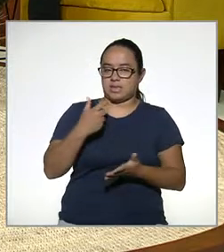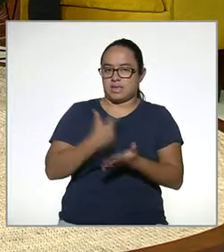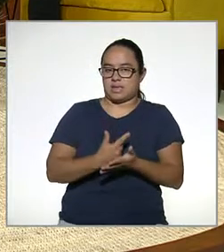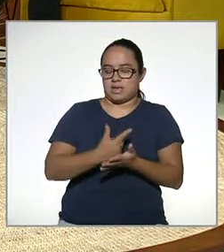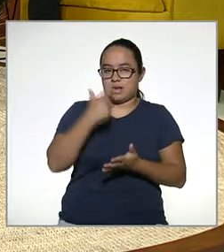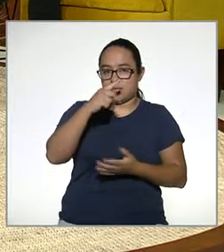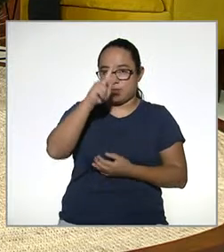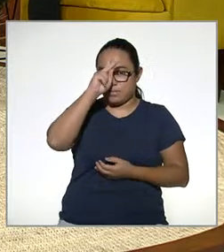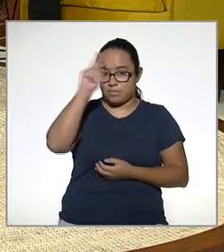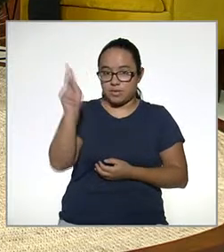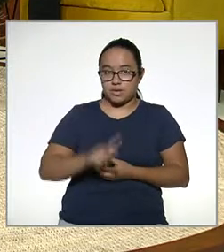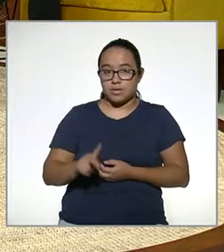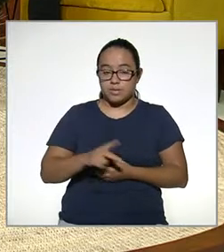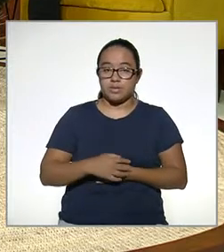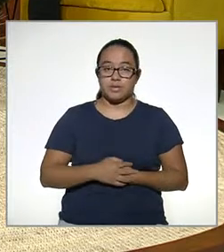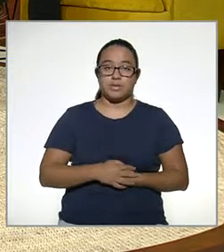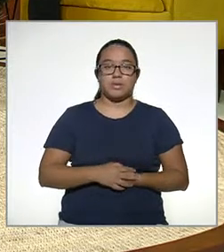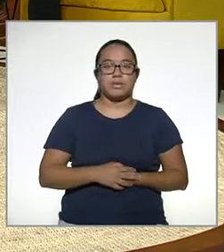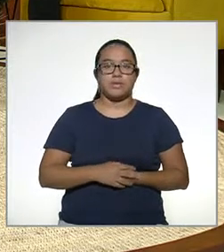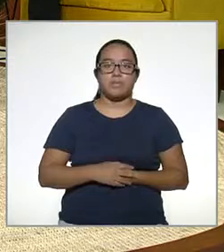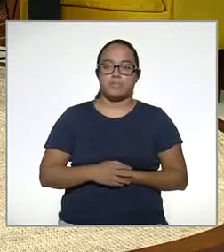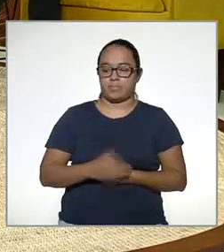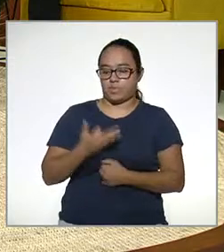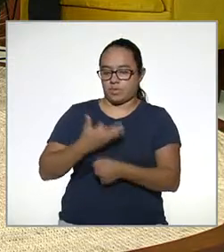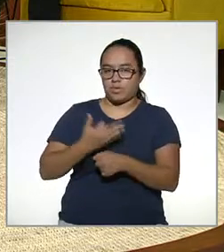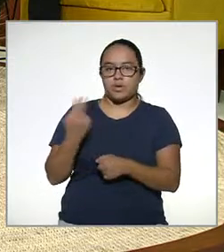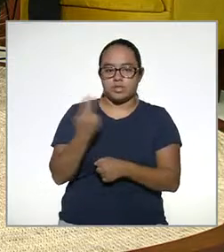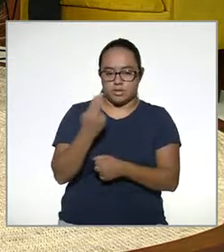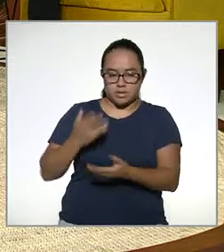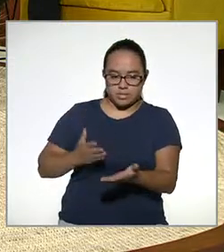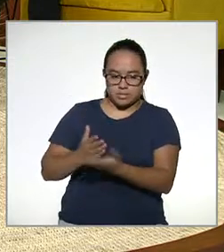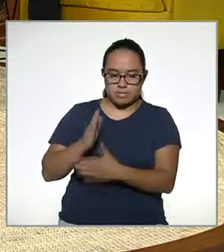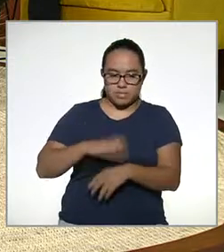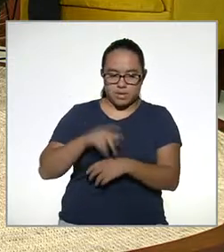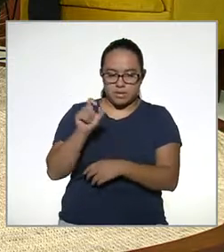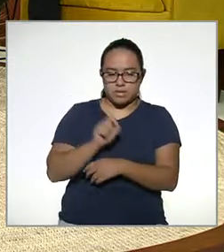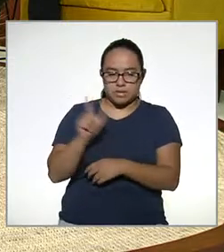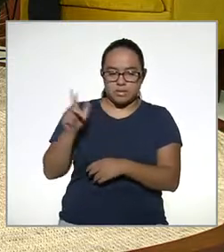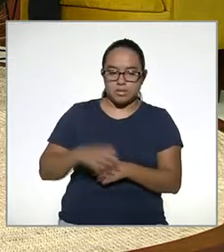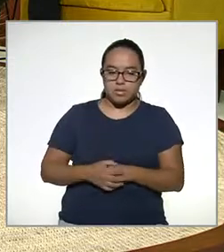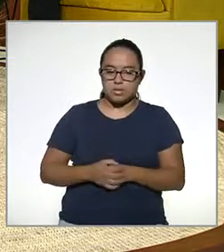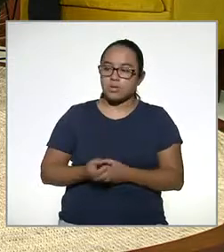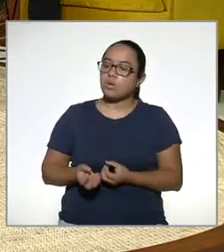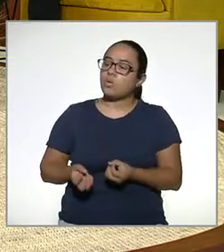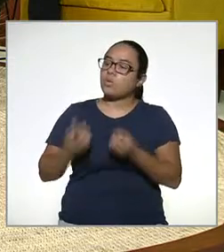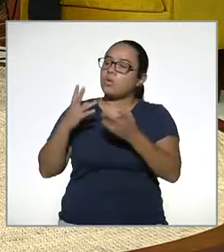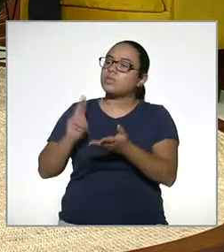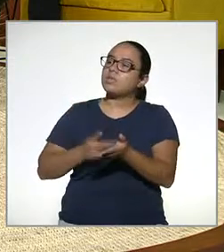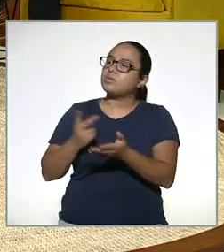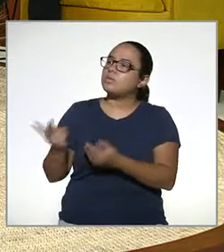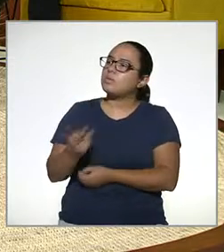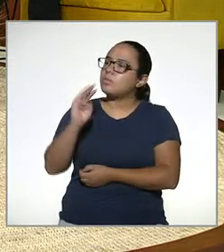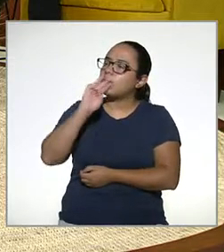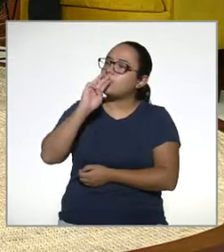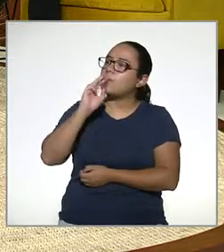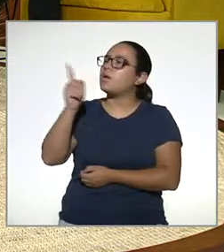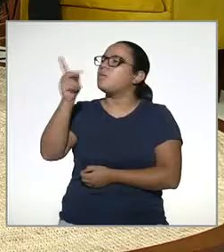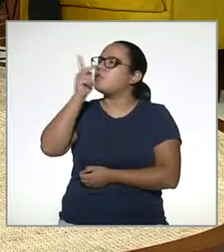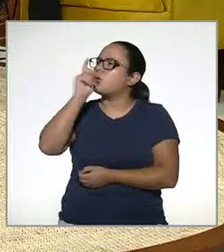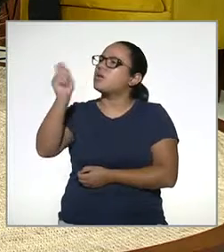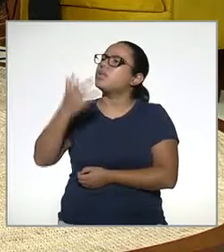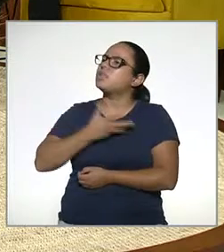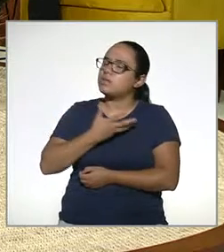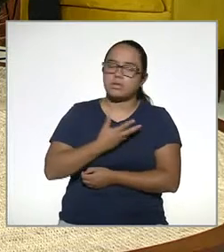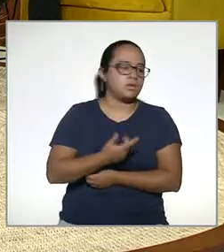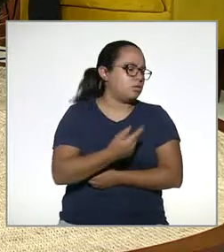en este caso, ya se necesita una intervención. Mucho más profesional. ¿Cuántas veces te preguntan los hijos, no? Mamá, ¿qué tienes? O papá, ¿qué tienes?